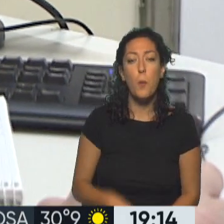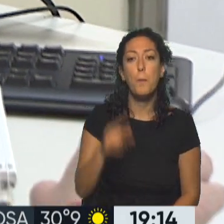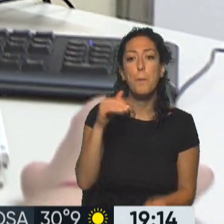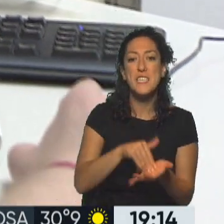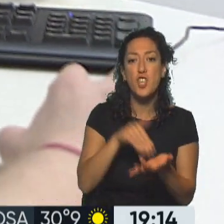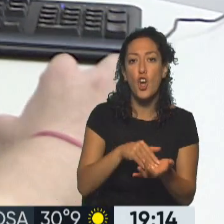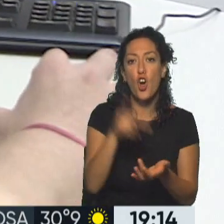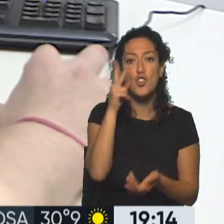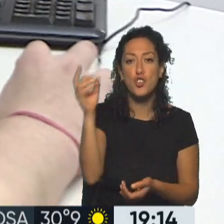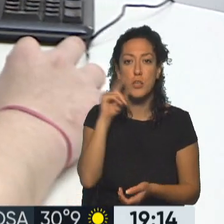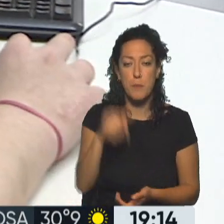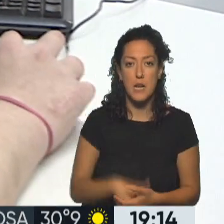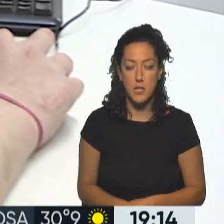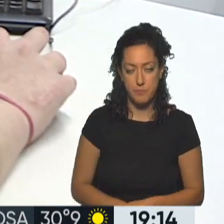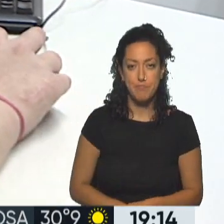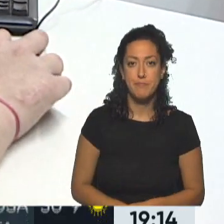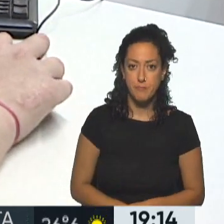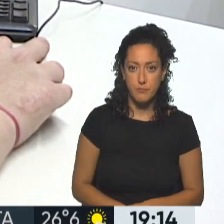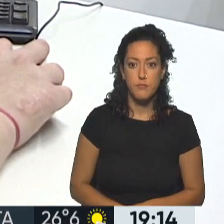Sí. ¿Qué pasó?